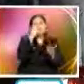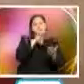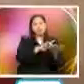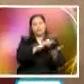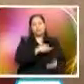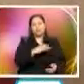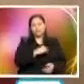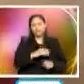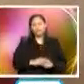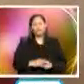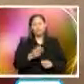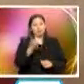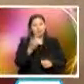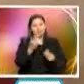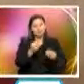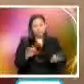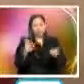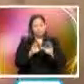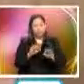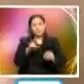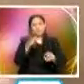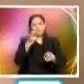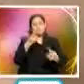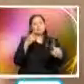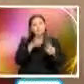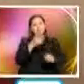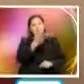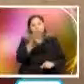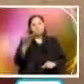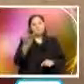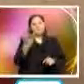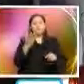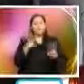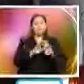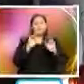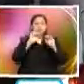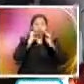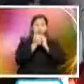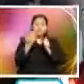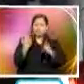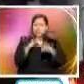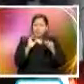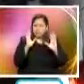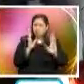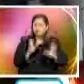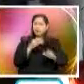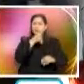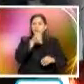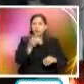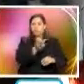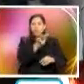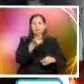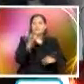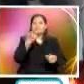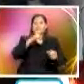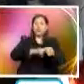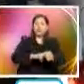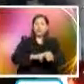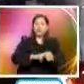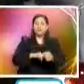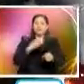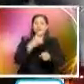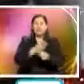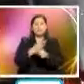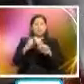yo creo que al final del día eso es lo importante, es uno de los objetivos que ustedes tienen como institución. Comentabas al principio de la entrevista que este es un hospital de tercer